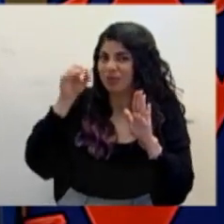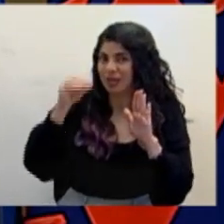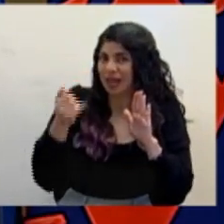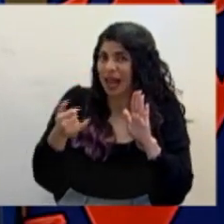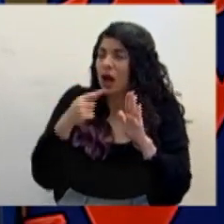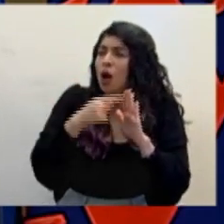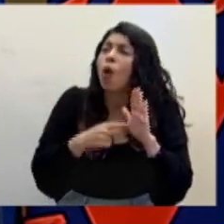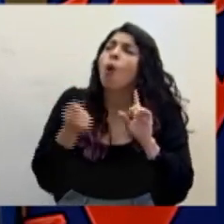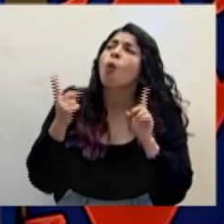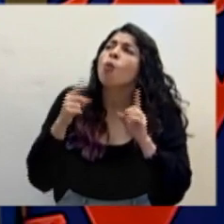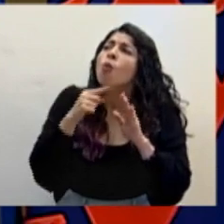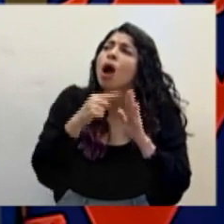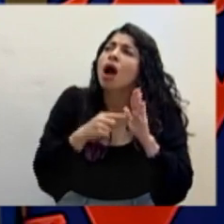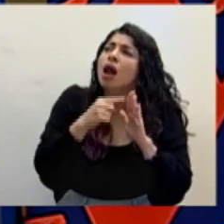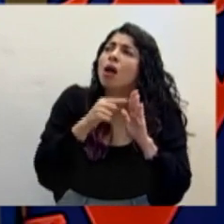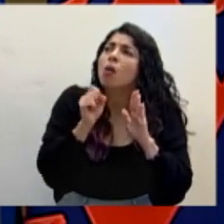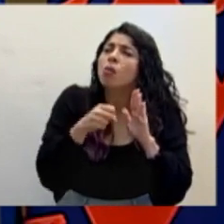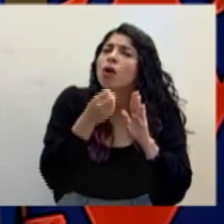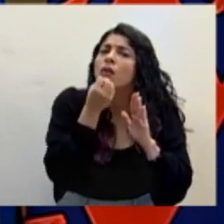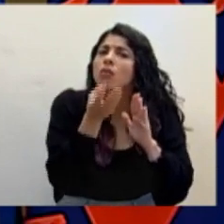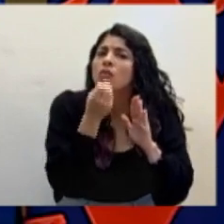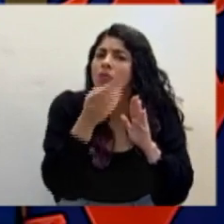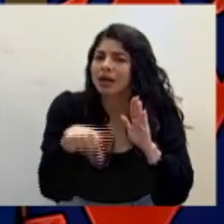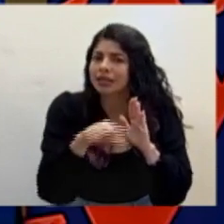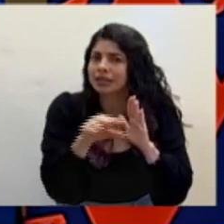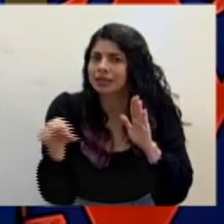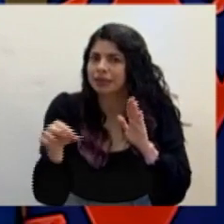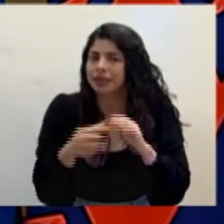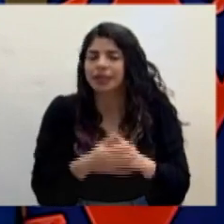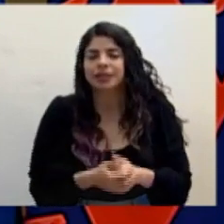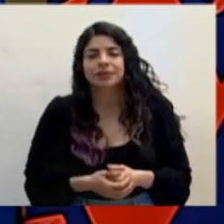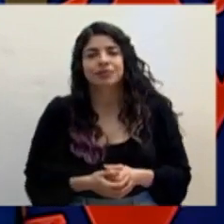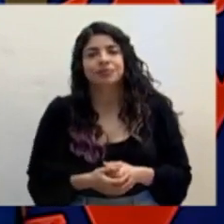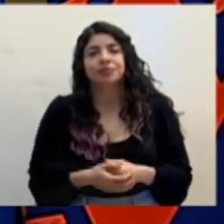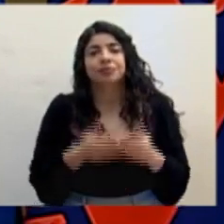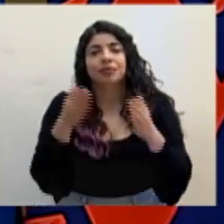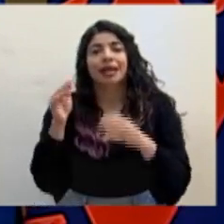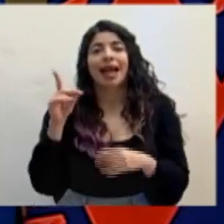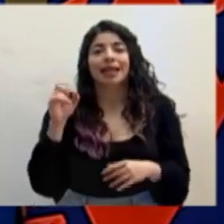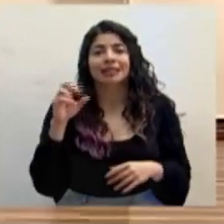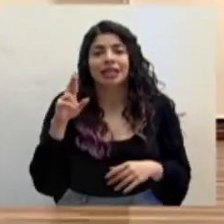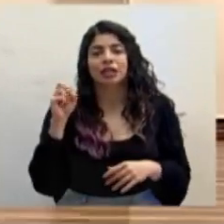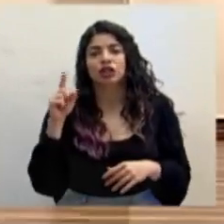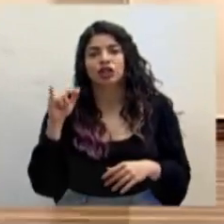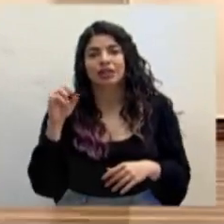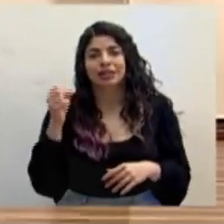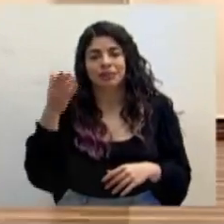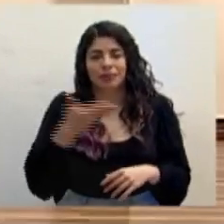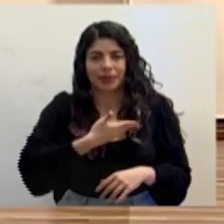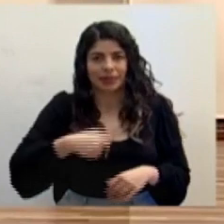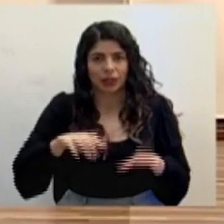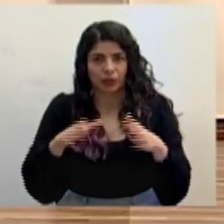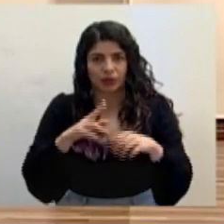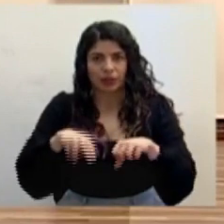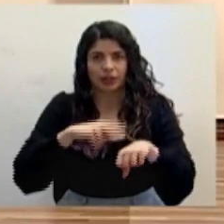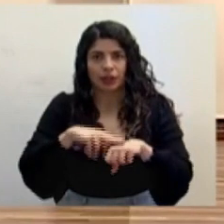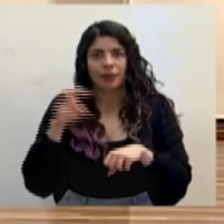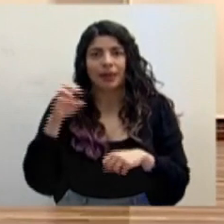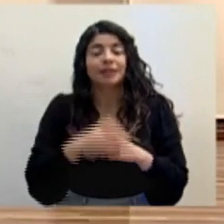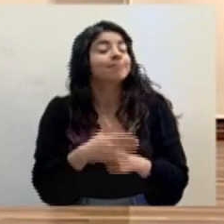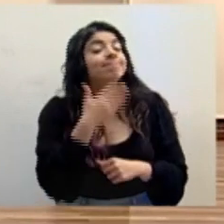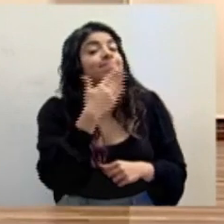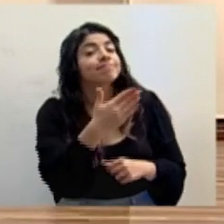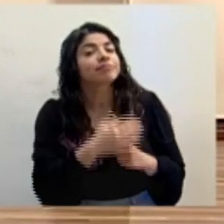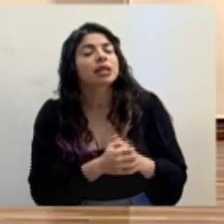momento podrán revelarse a partir de esta semana. Pues, don Alexander Solís, presidente de la Comisión Nacional de Emergencias. Gracias.